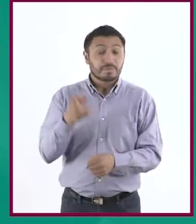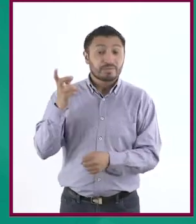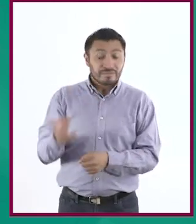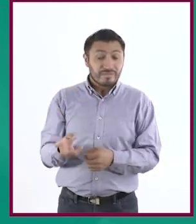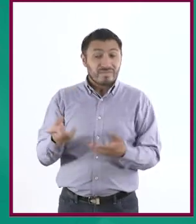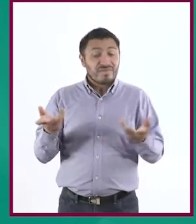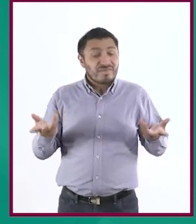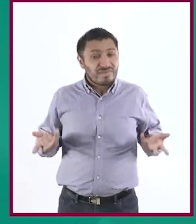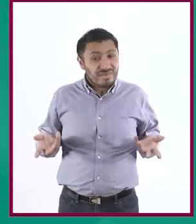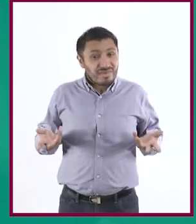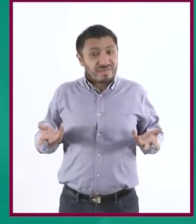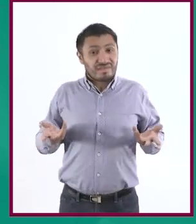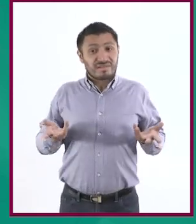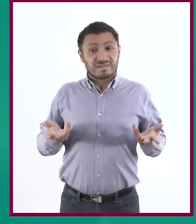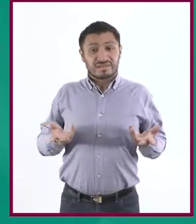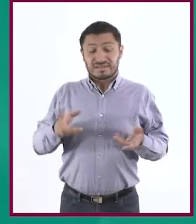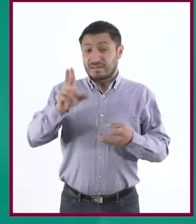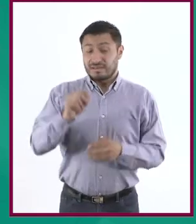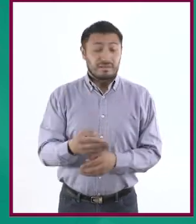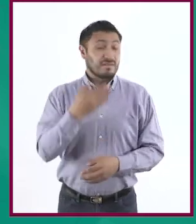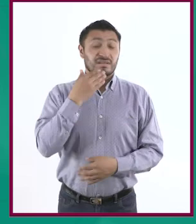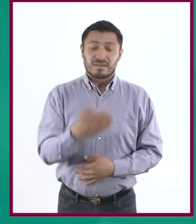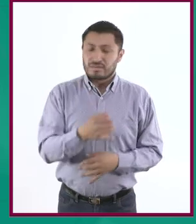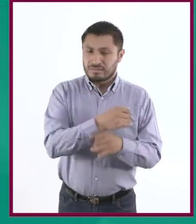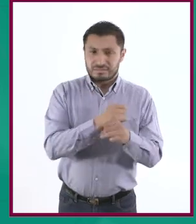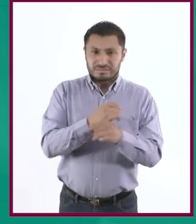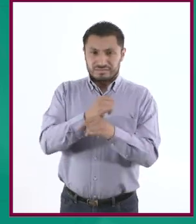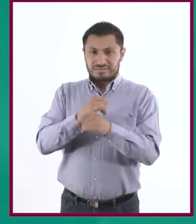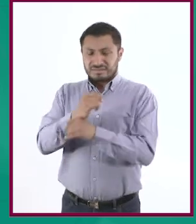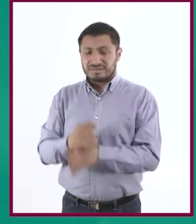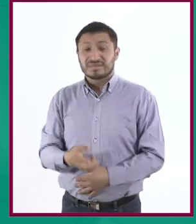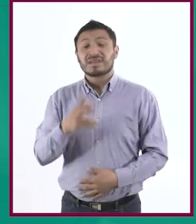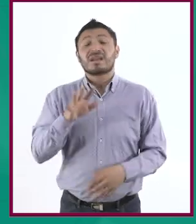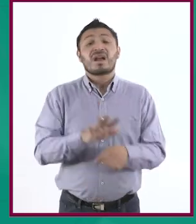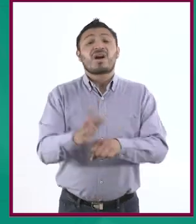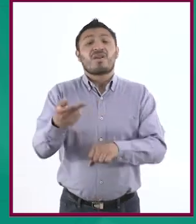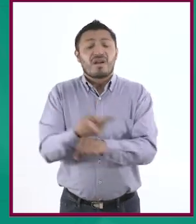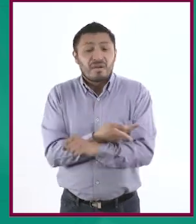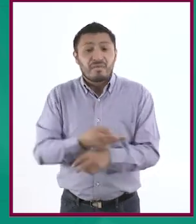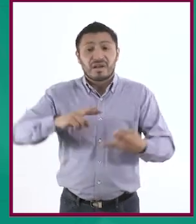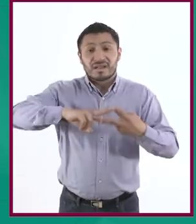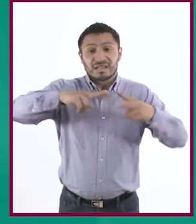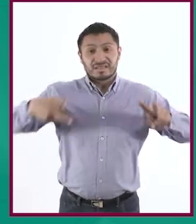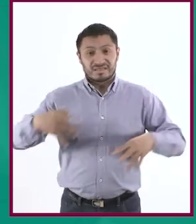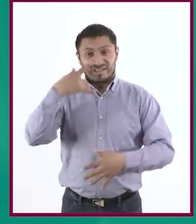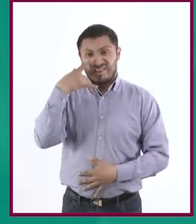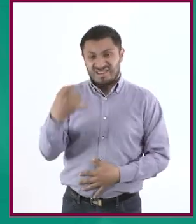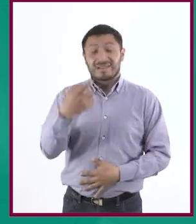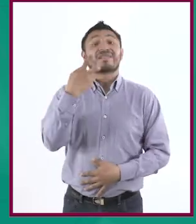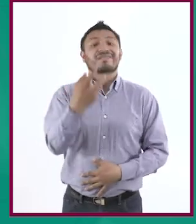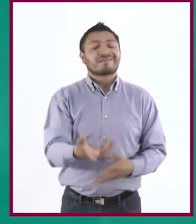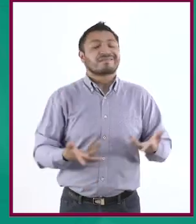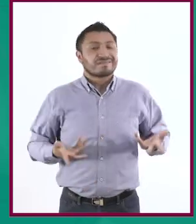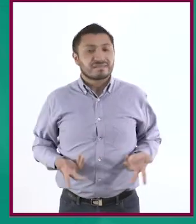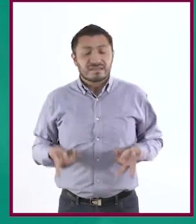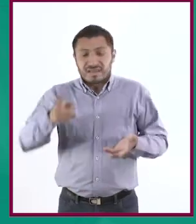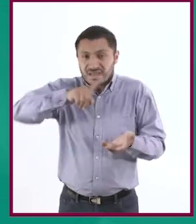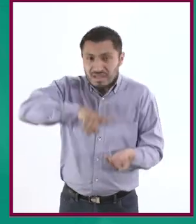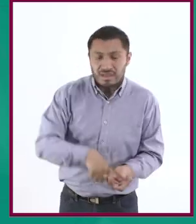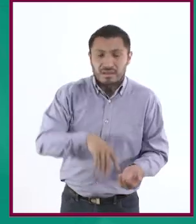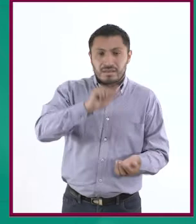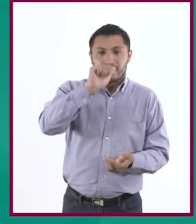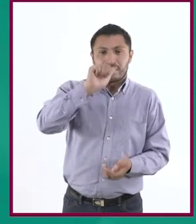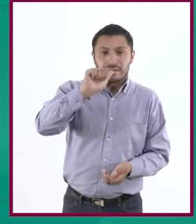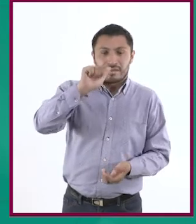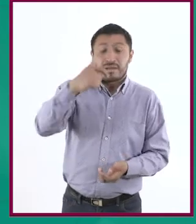que, pero no está suficientemente investigado otra vez, es que el gen extraño, o sea, el gen que está presente en la